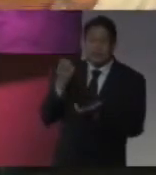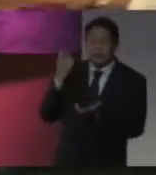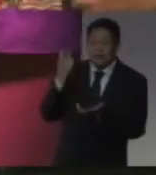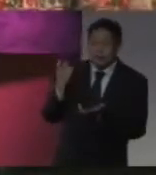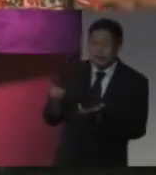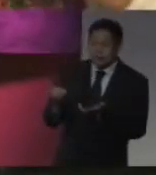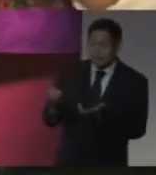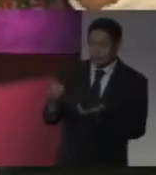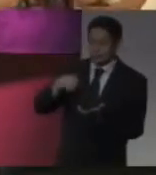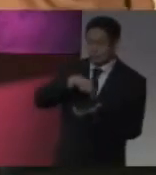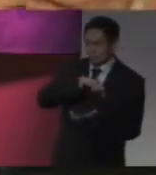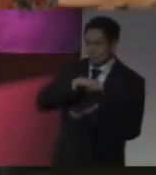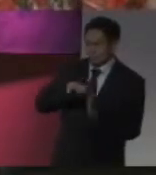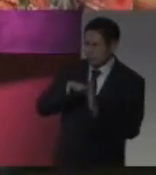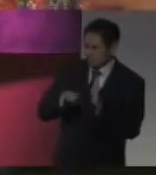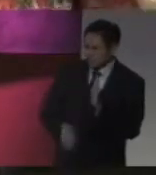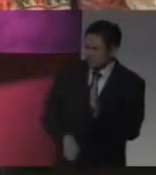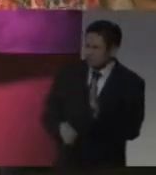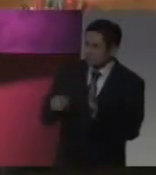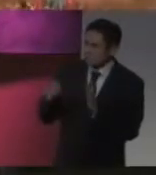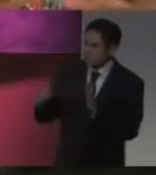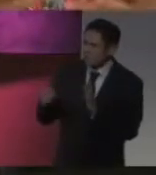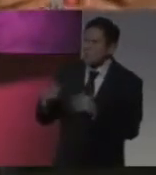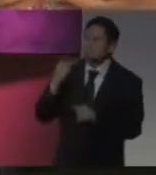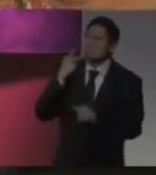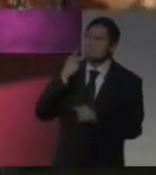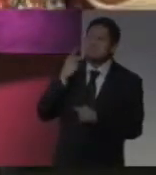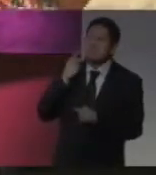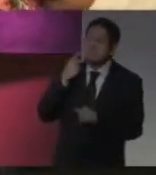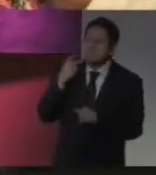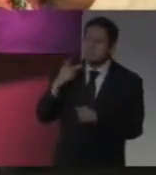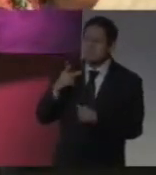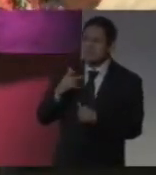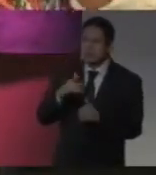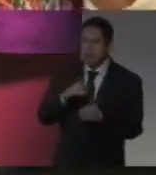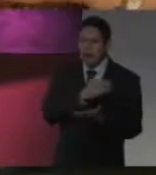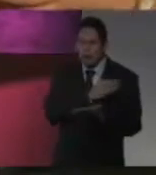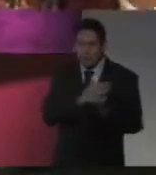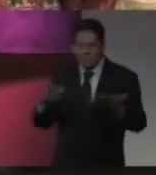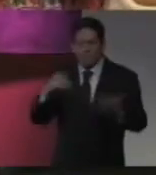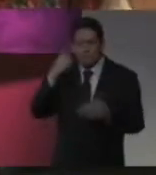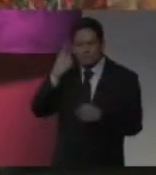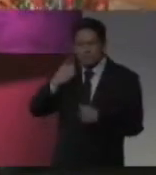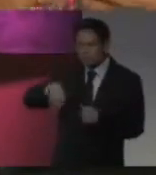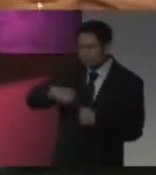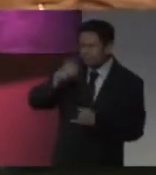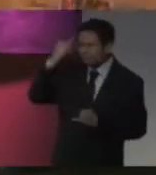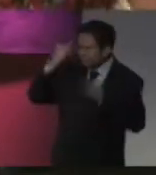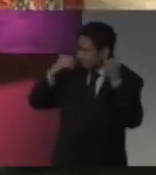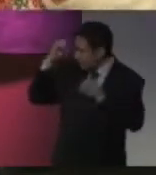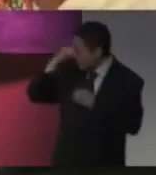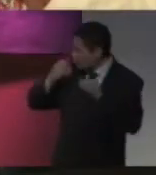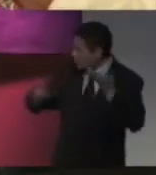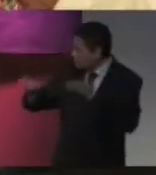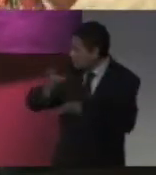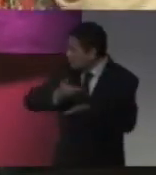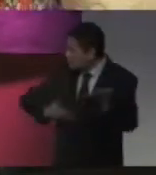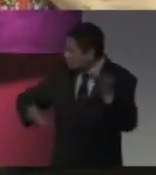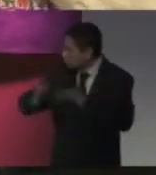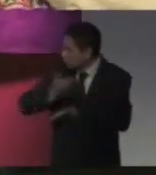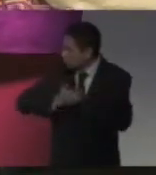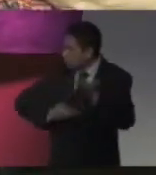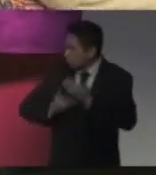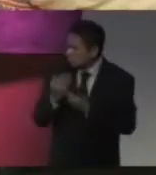no tengamos el espacio político para construir, ¿verdad?, y para entender que no son